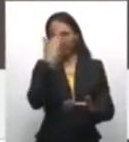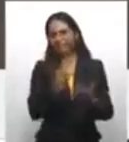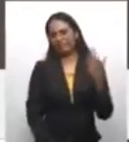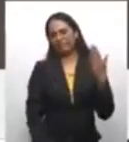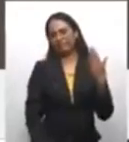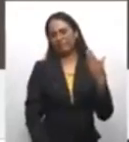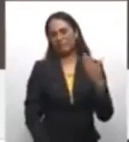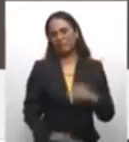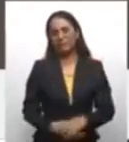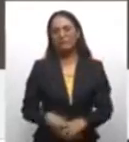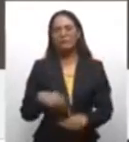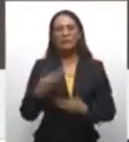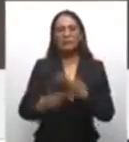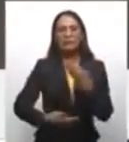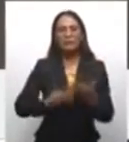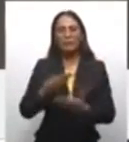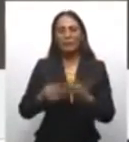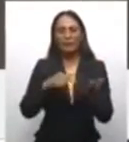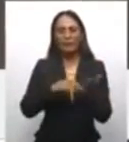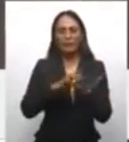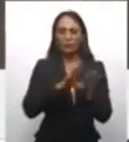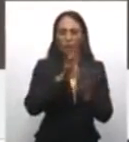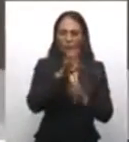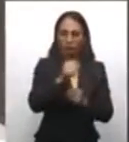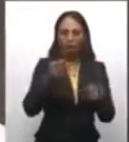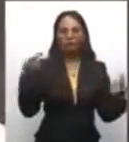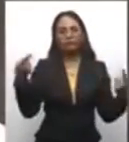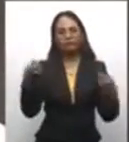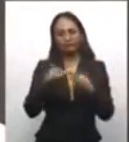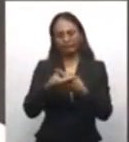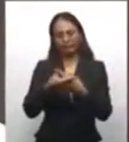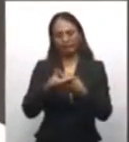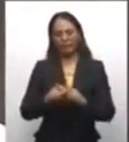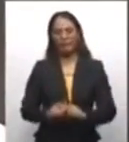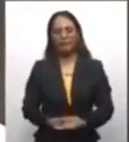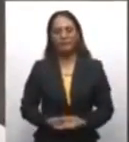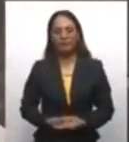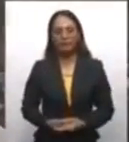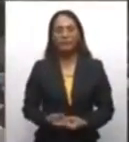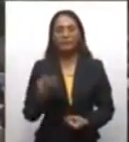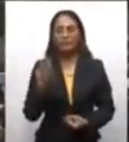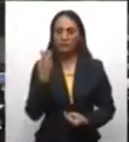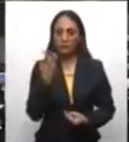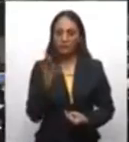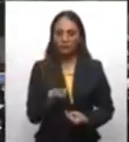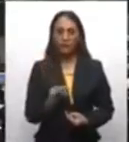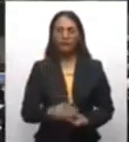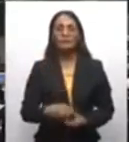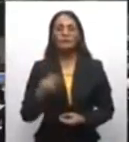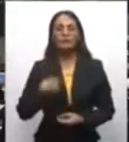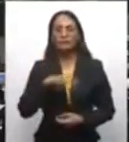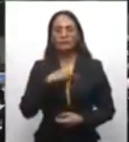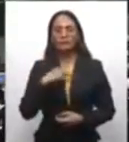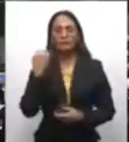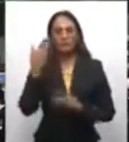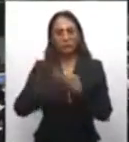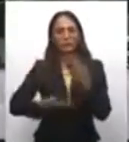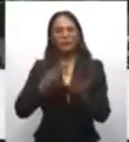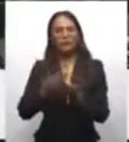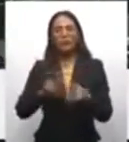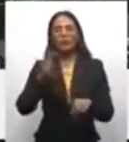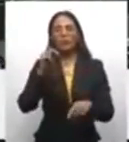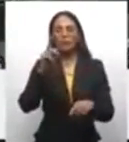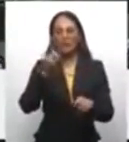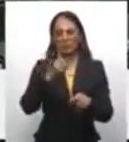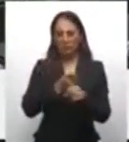por resultado la inconstitucionalidad de esta disposición. Es por lo anterior que proponemos eliminar la fracción primera